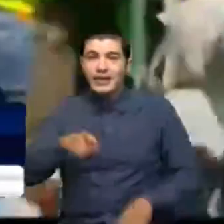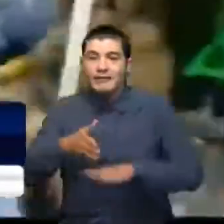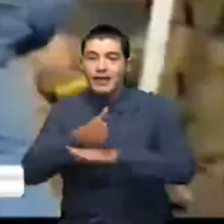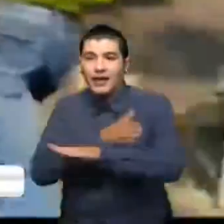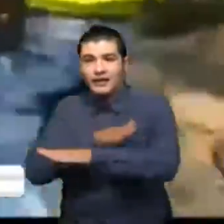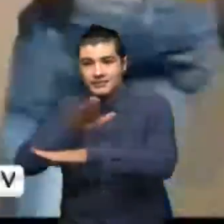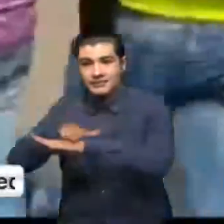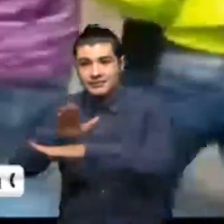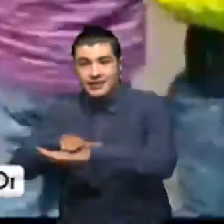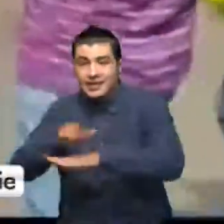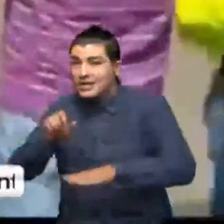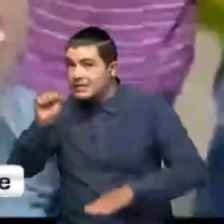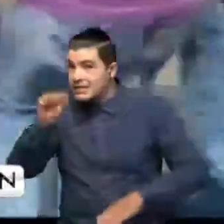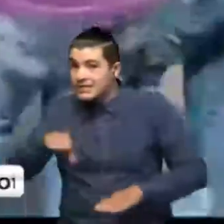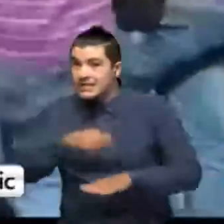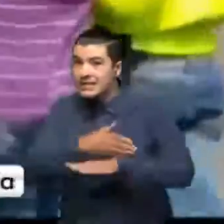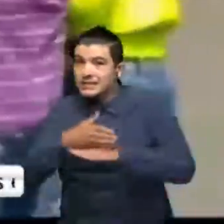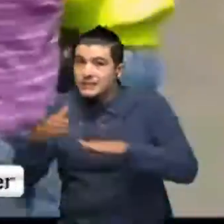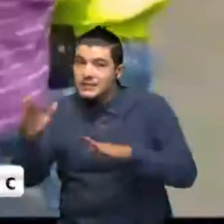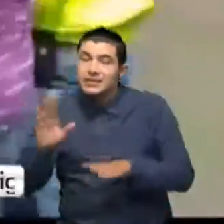luego si es necesario multar